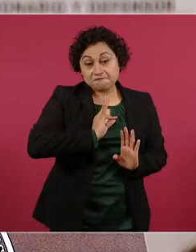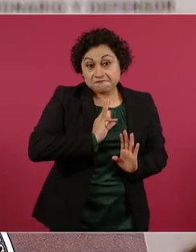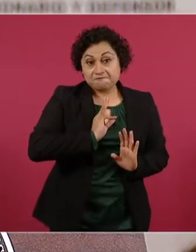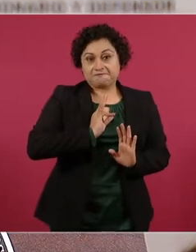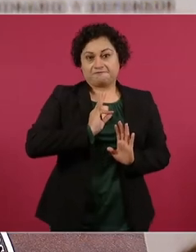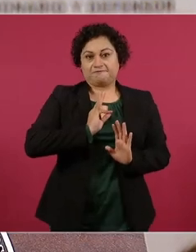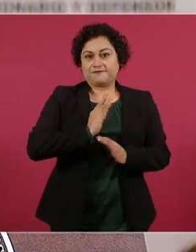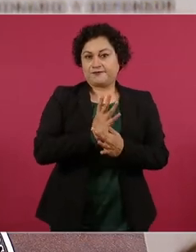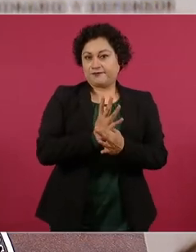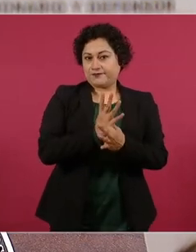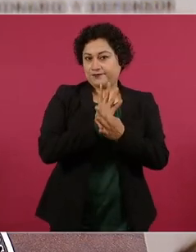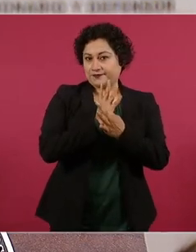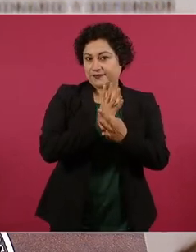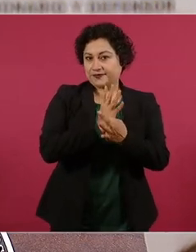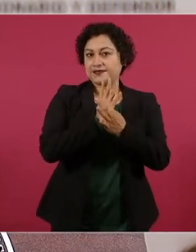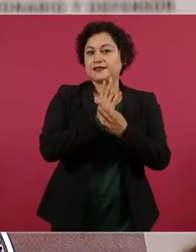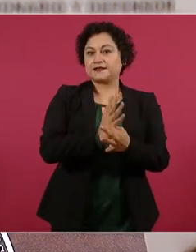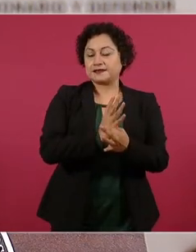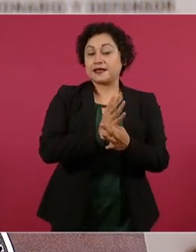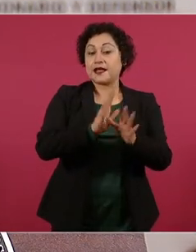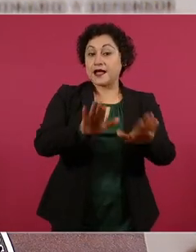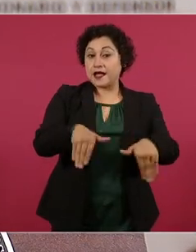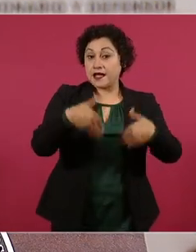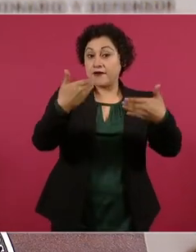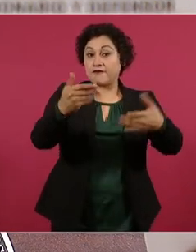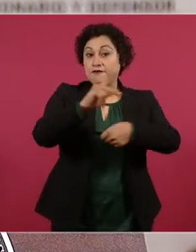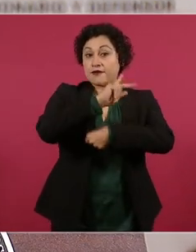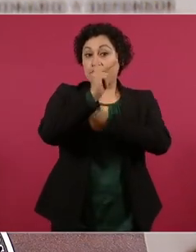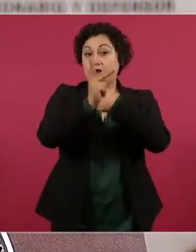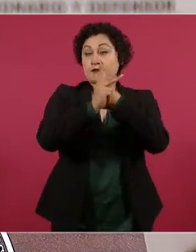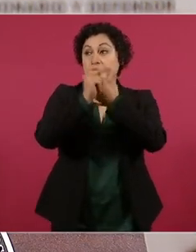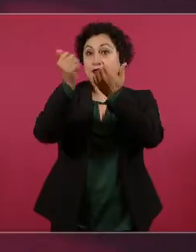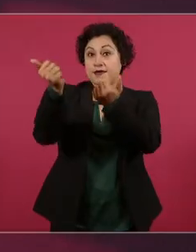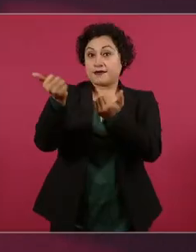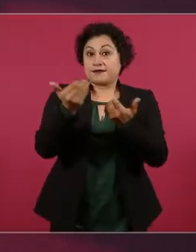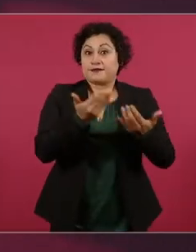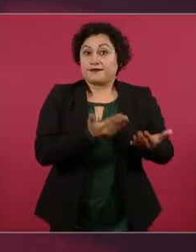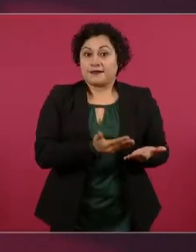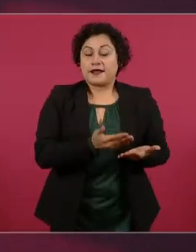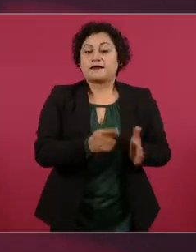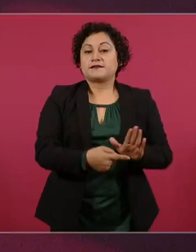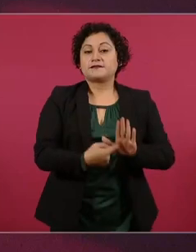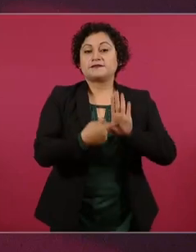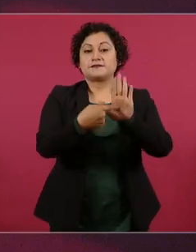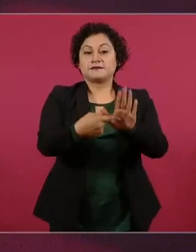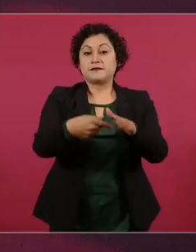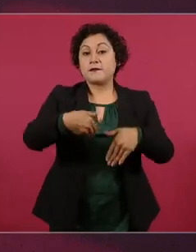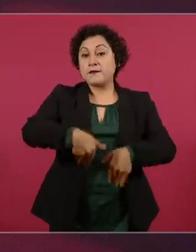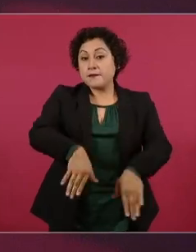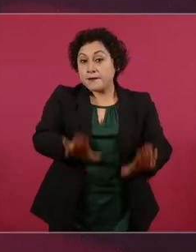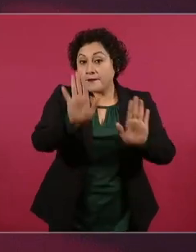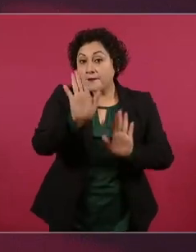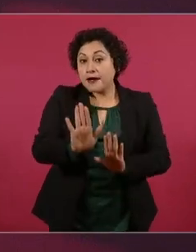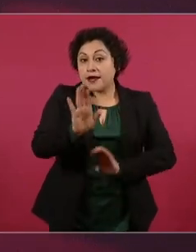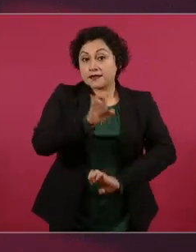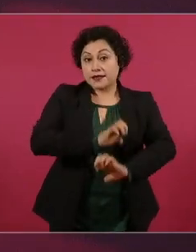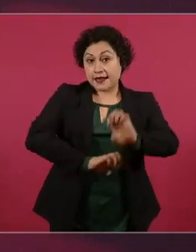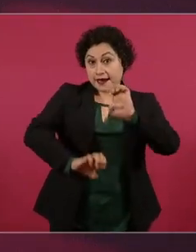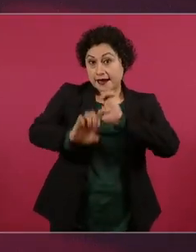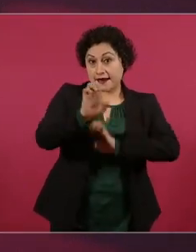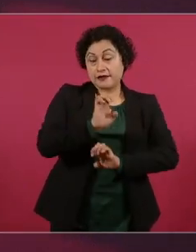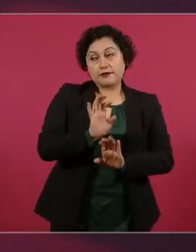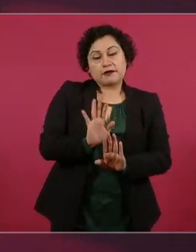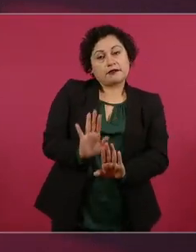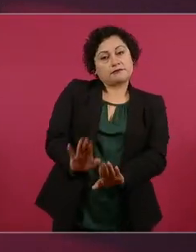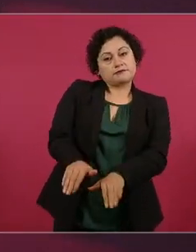hay galerías del extranjero que venían a exponer en Zona Maco, que por ética de la empresa mejor dejaron sus obras en la